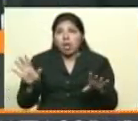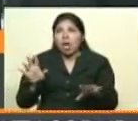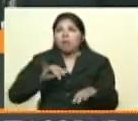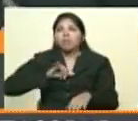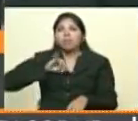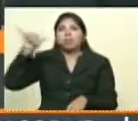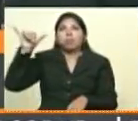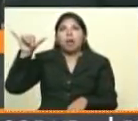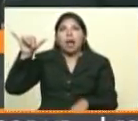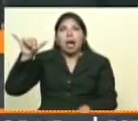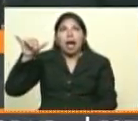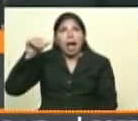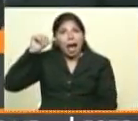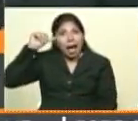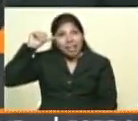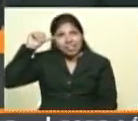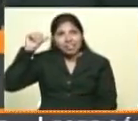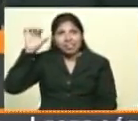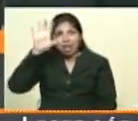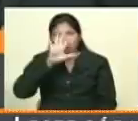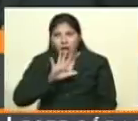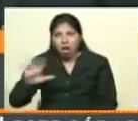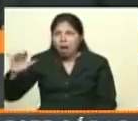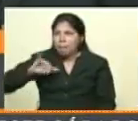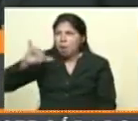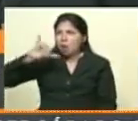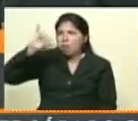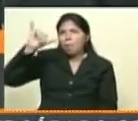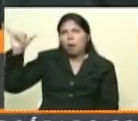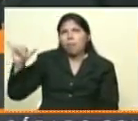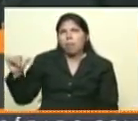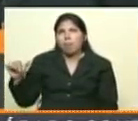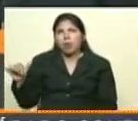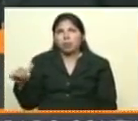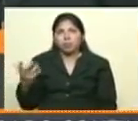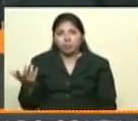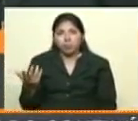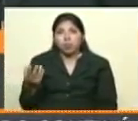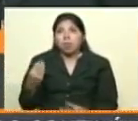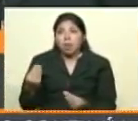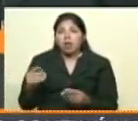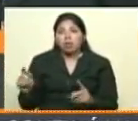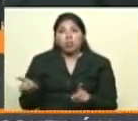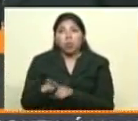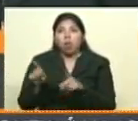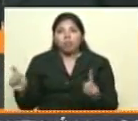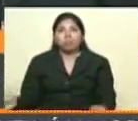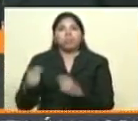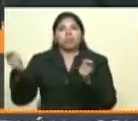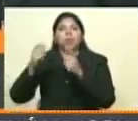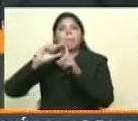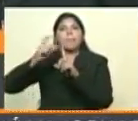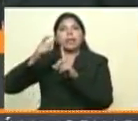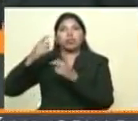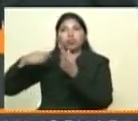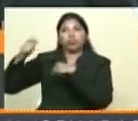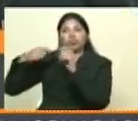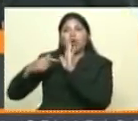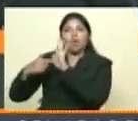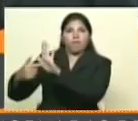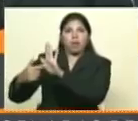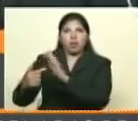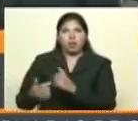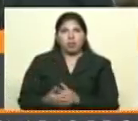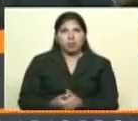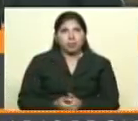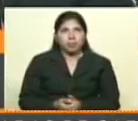para precisamente impulsar la comercialización del petro. ¿Ya tiene en agenda alguna de las naciones que podría visitar en este